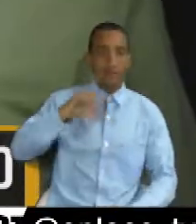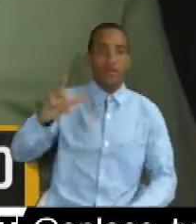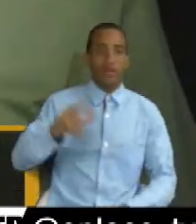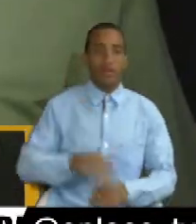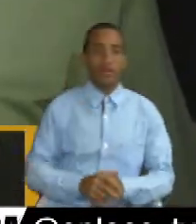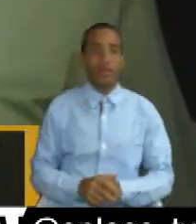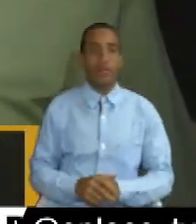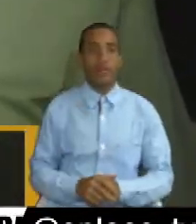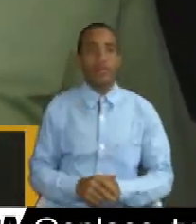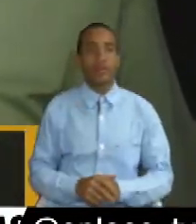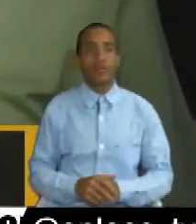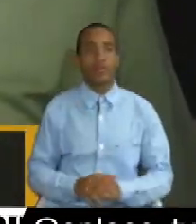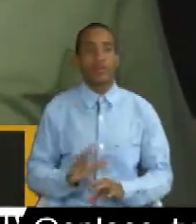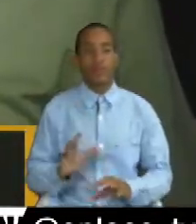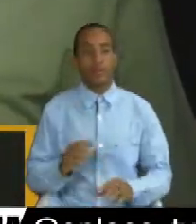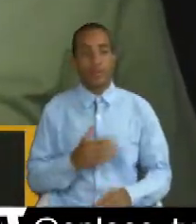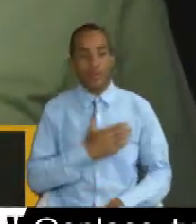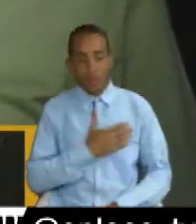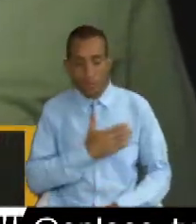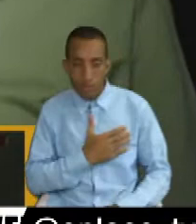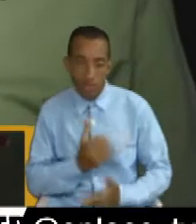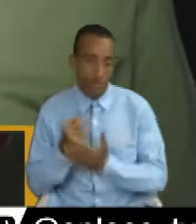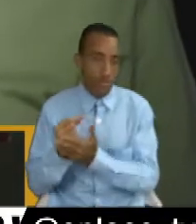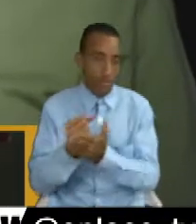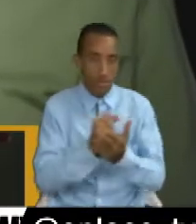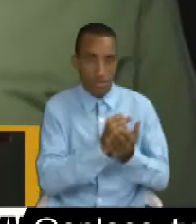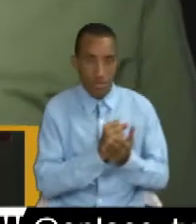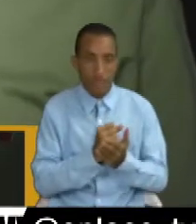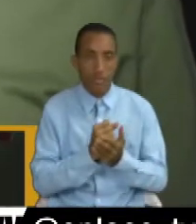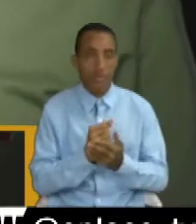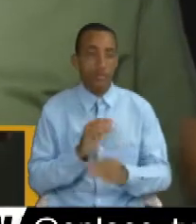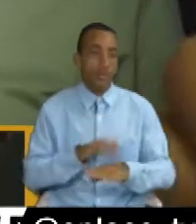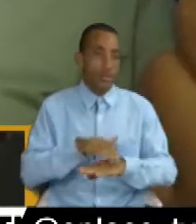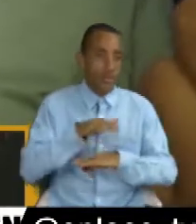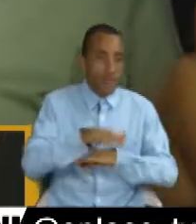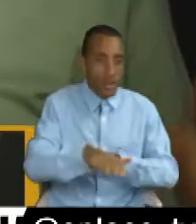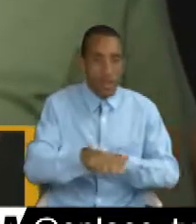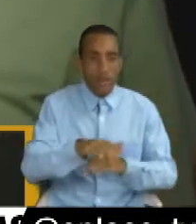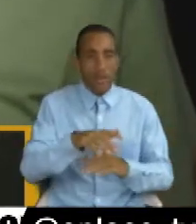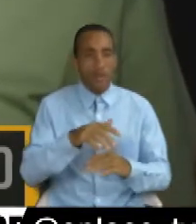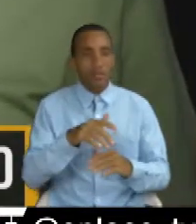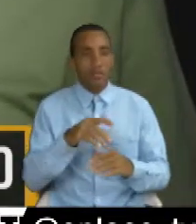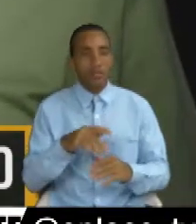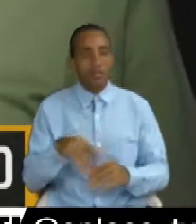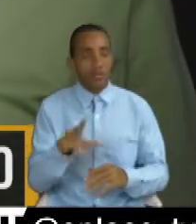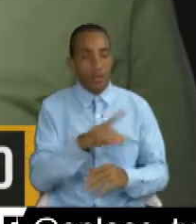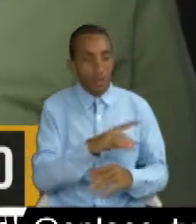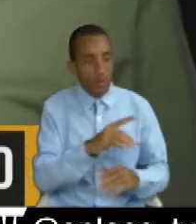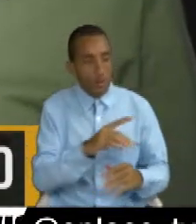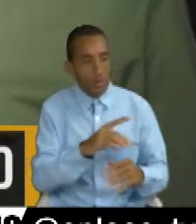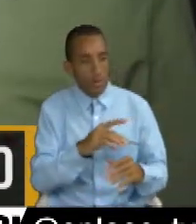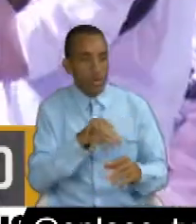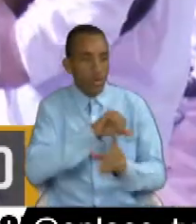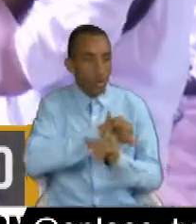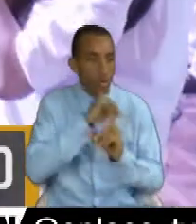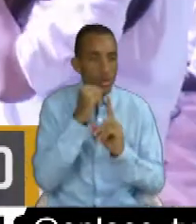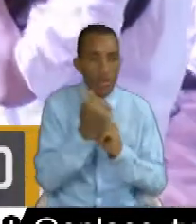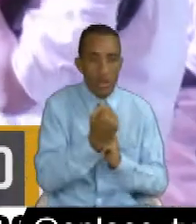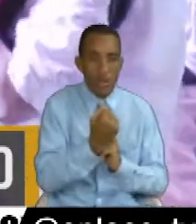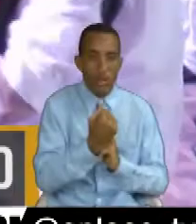tratar así de colaborar con una causa, para tratar de sumarnos a obras sociales que